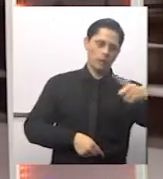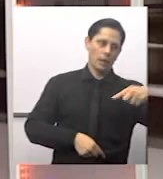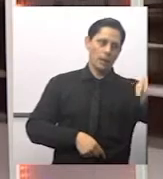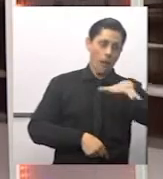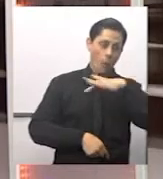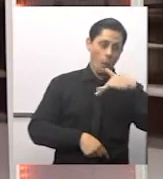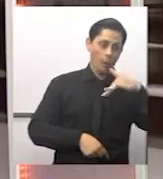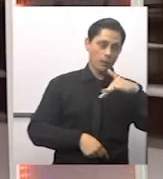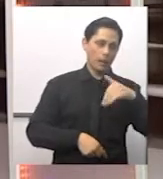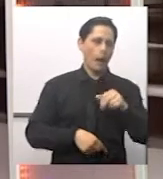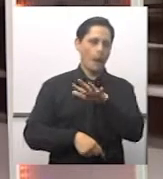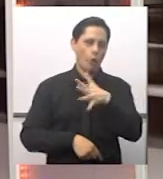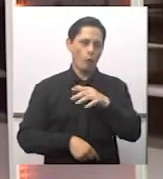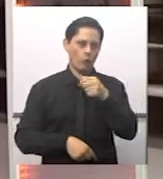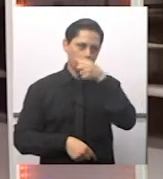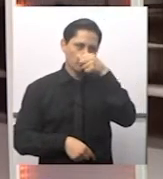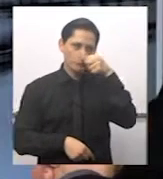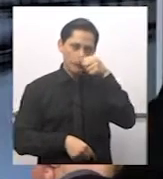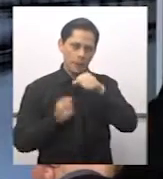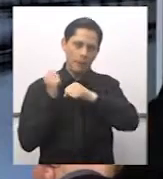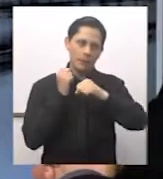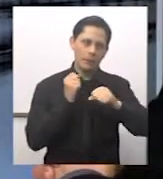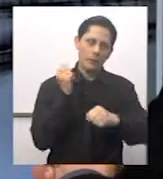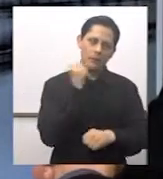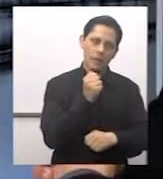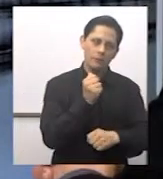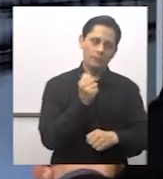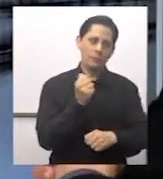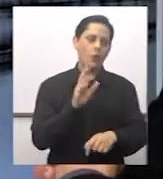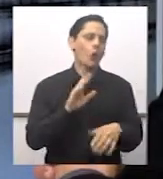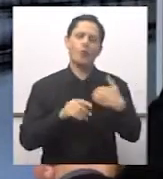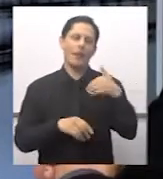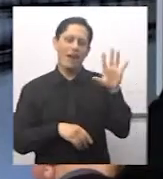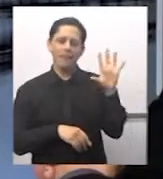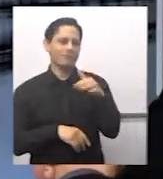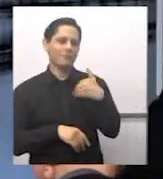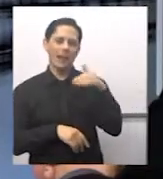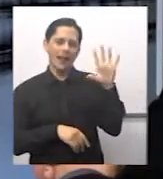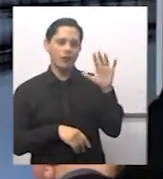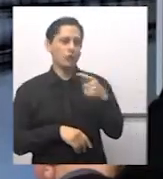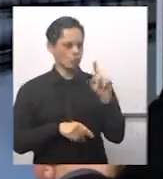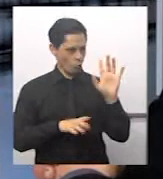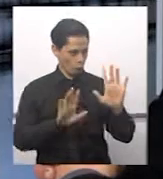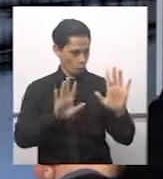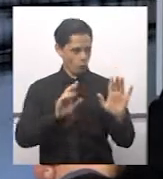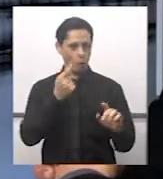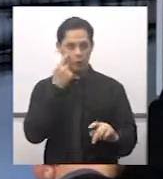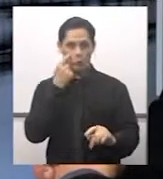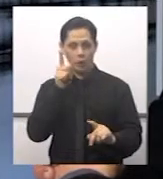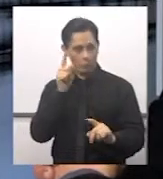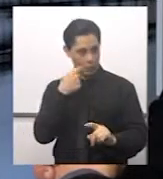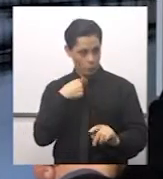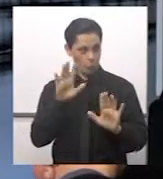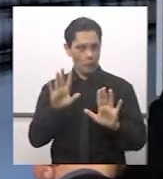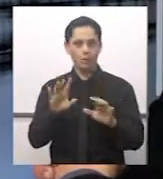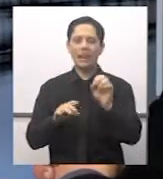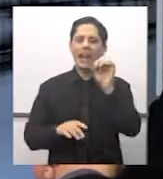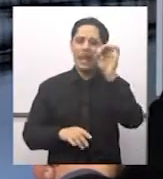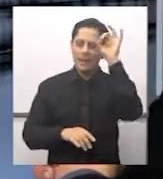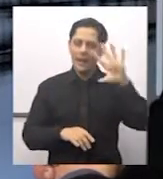eso. Para nada, mire, yo tengo una sola cosa clara y la supe desde que el presidente me pidió eso, me invitó al